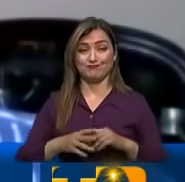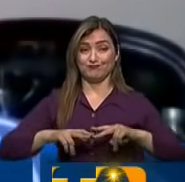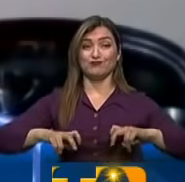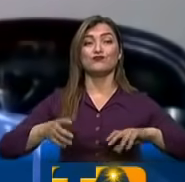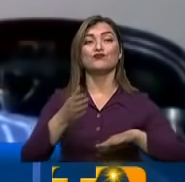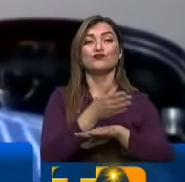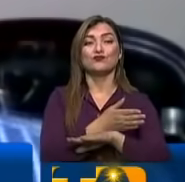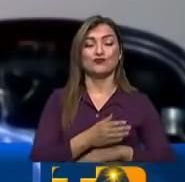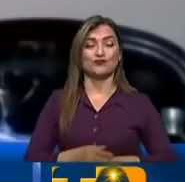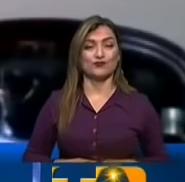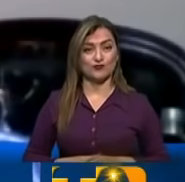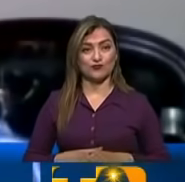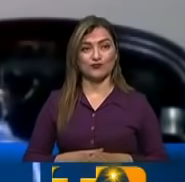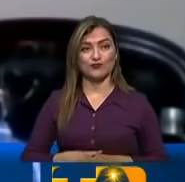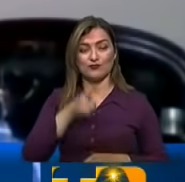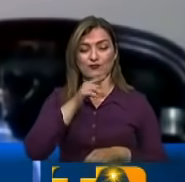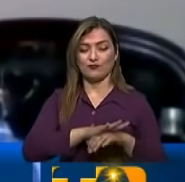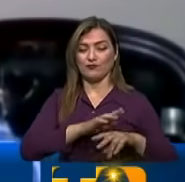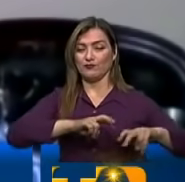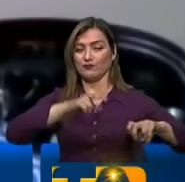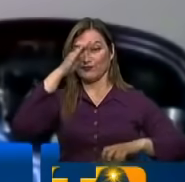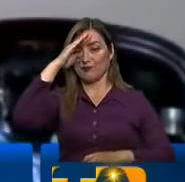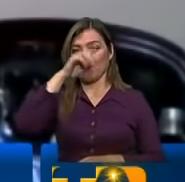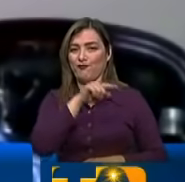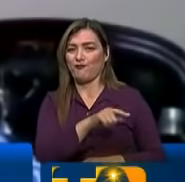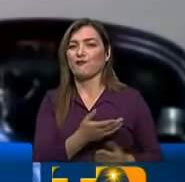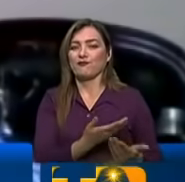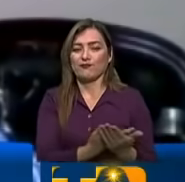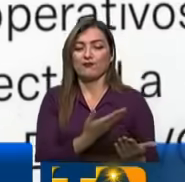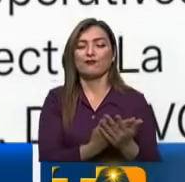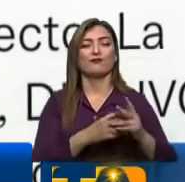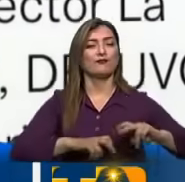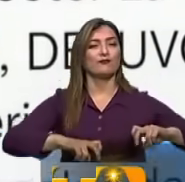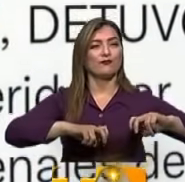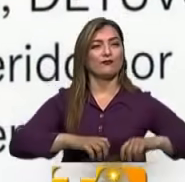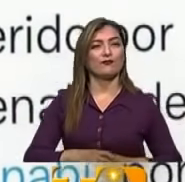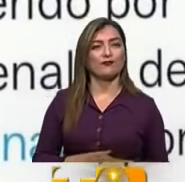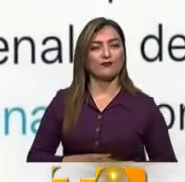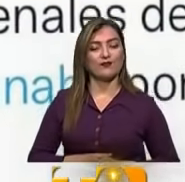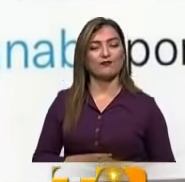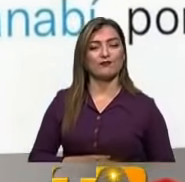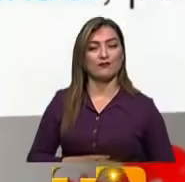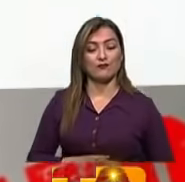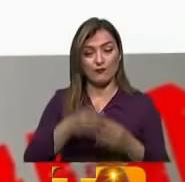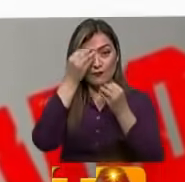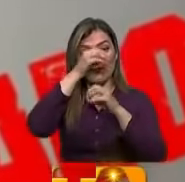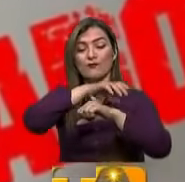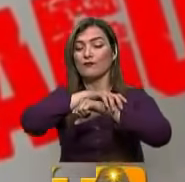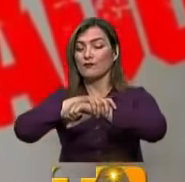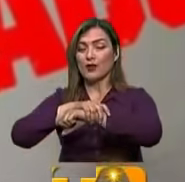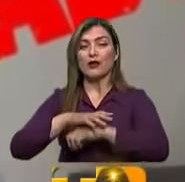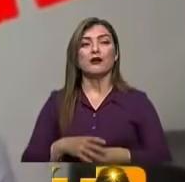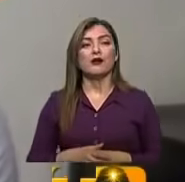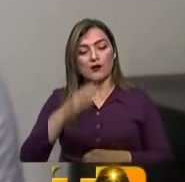investigación previa, empecemos por los policías. Pues son los primeros que tienen que ser investigados. Lo cierto es que los portadores de la noticia de la detención,